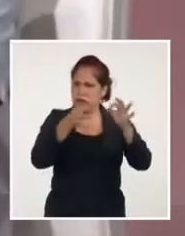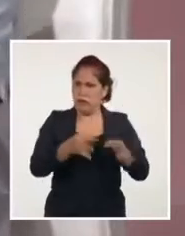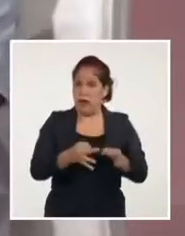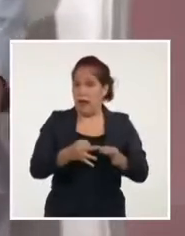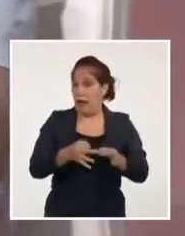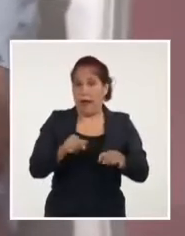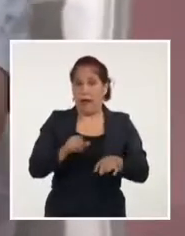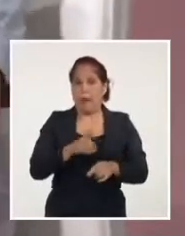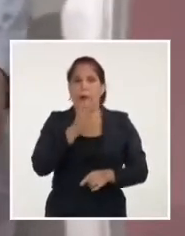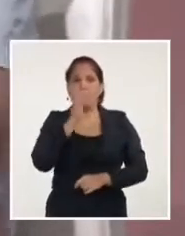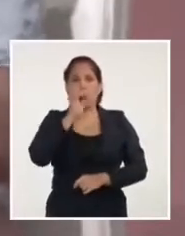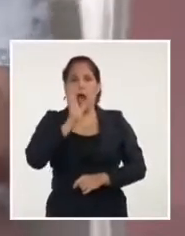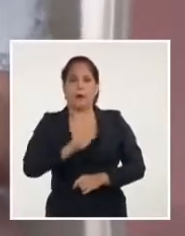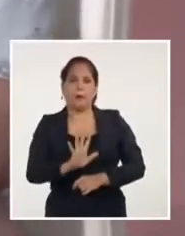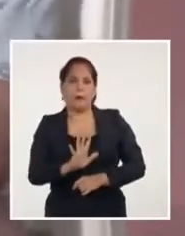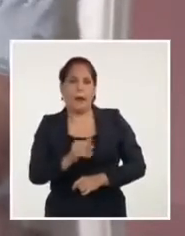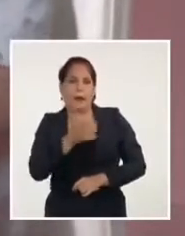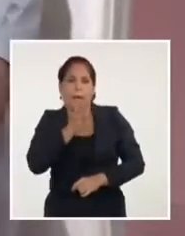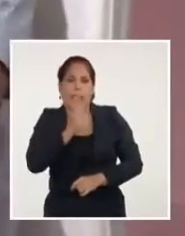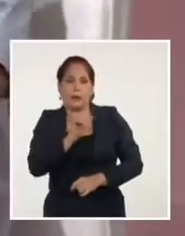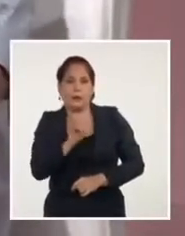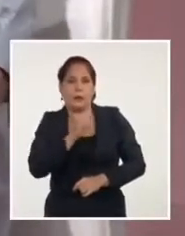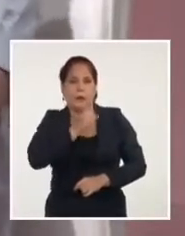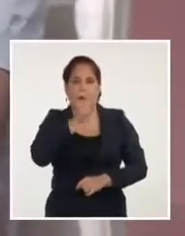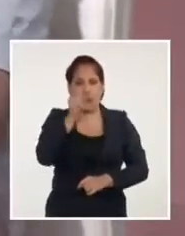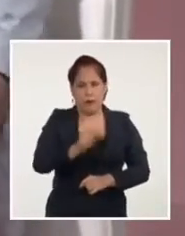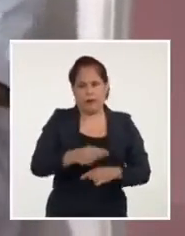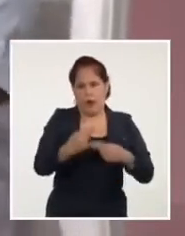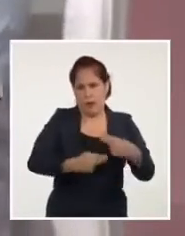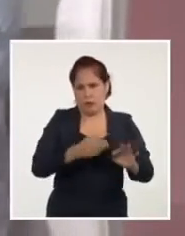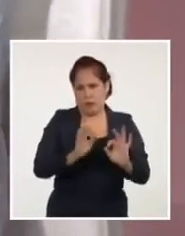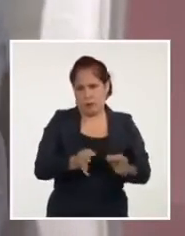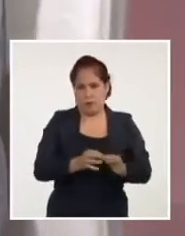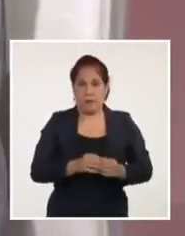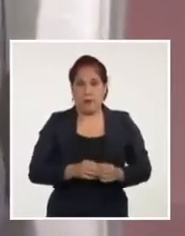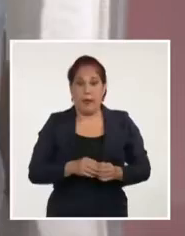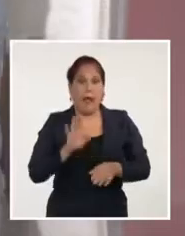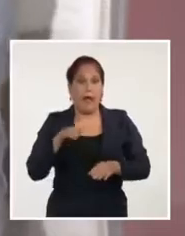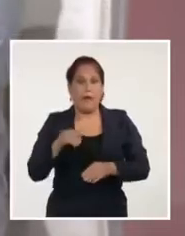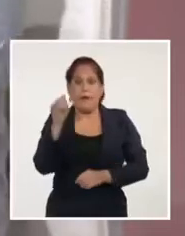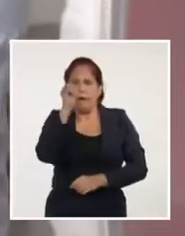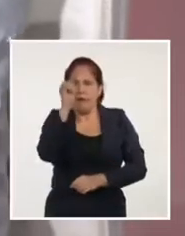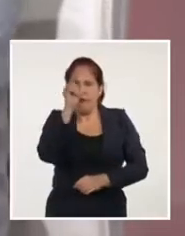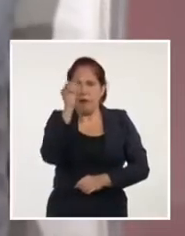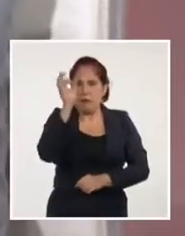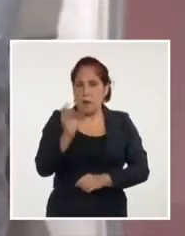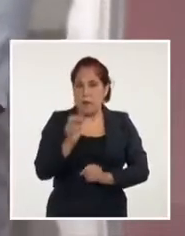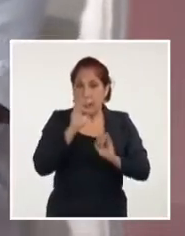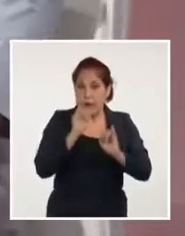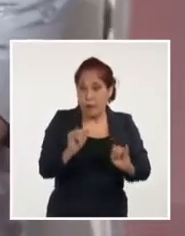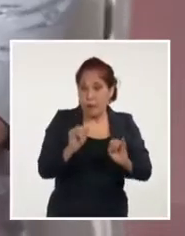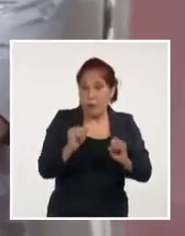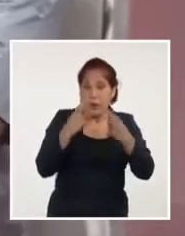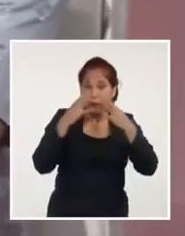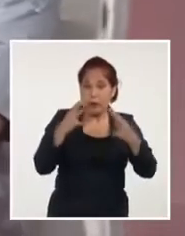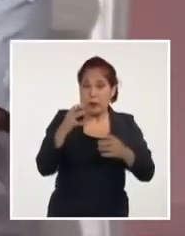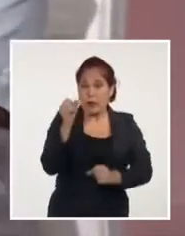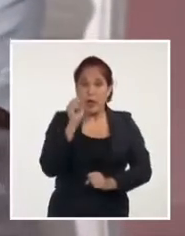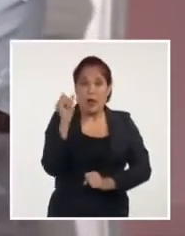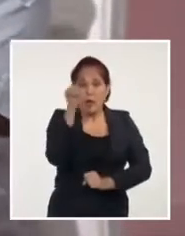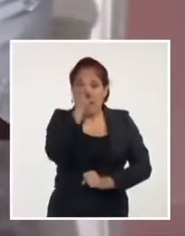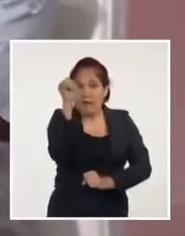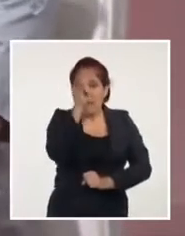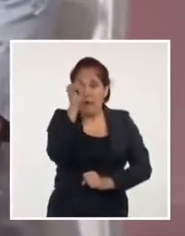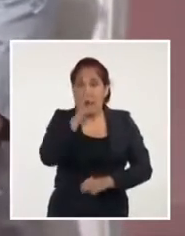lo inmediato, lo que ocurría, se trataba de captar tal cual, de referir tal cual, y en eso iba la vida del periodista, iba su ética,